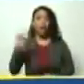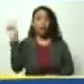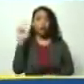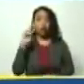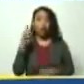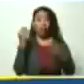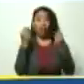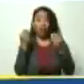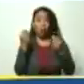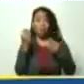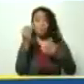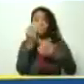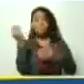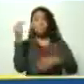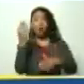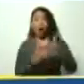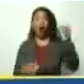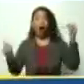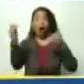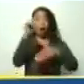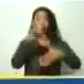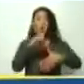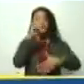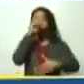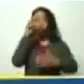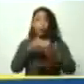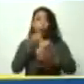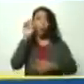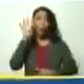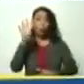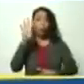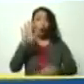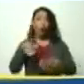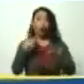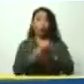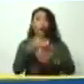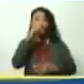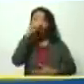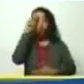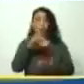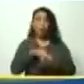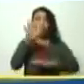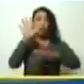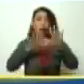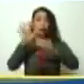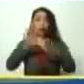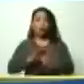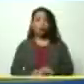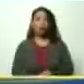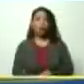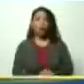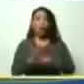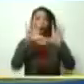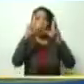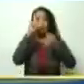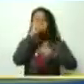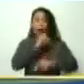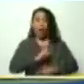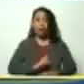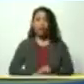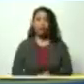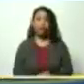los salarios más altos de América Latina del año 2004 al año 2015 11 años